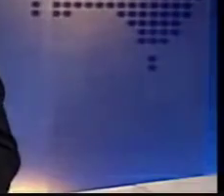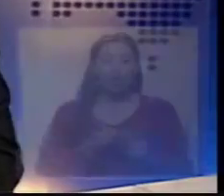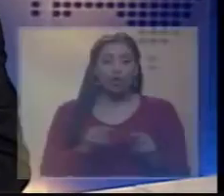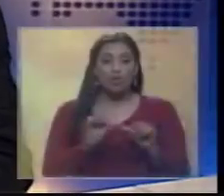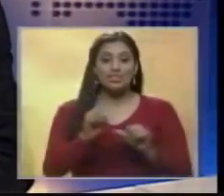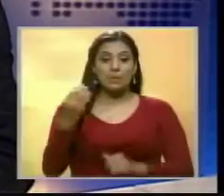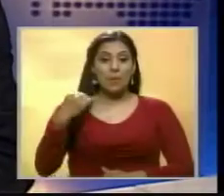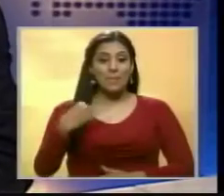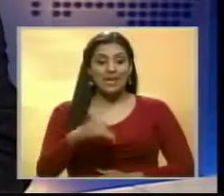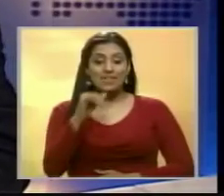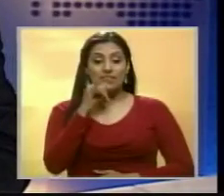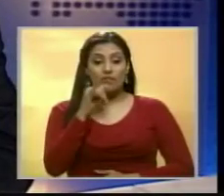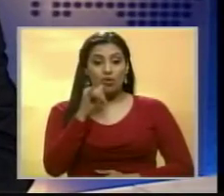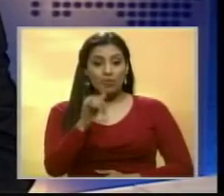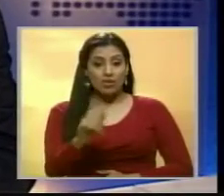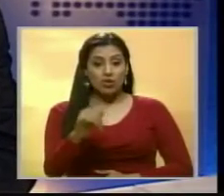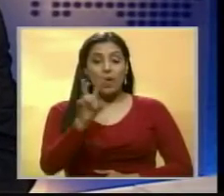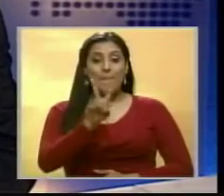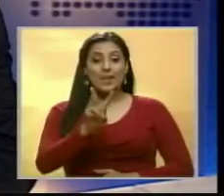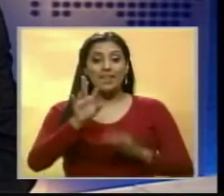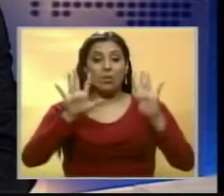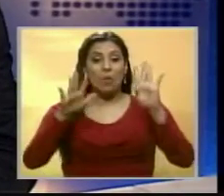Amigos, continuamos con las informaciones.